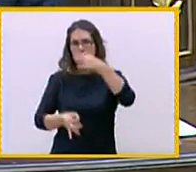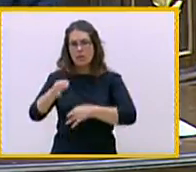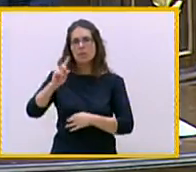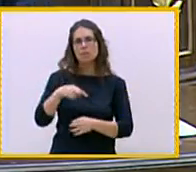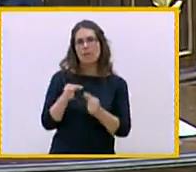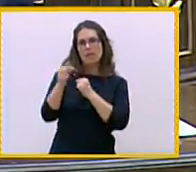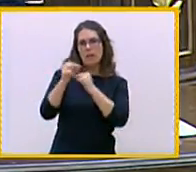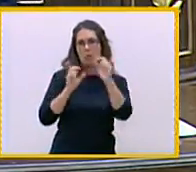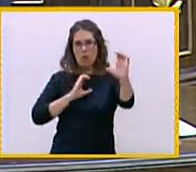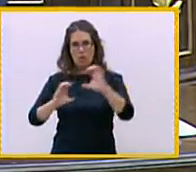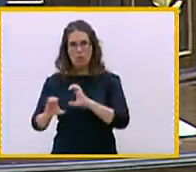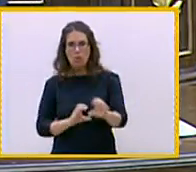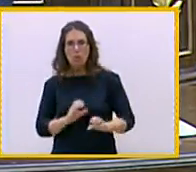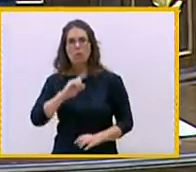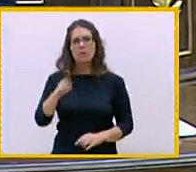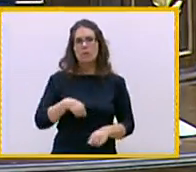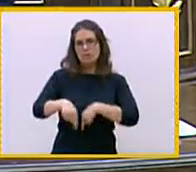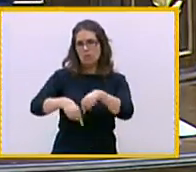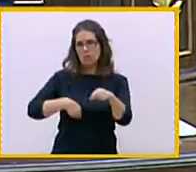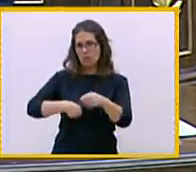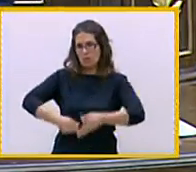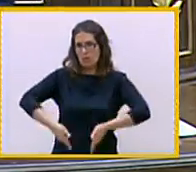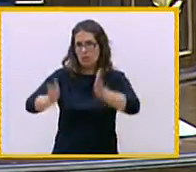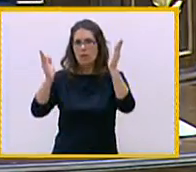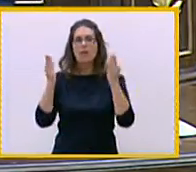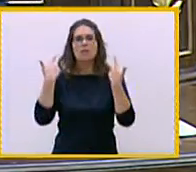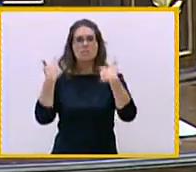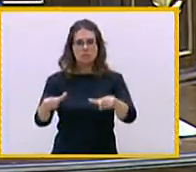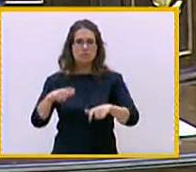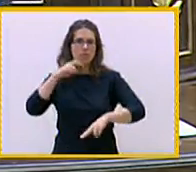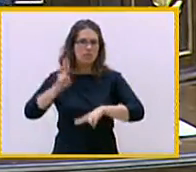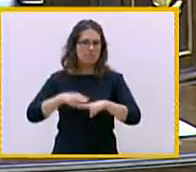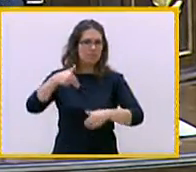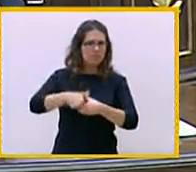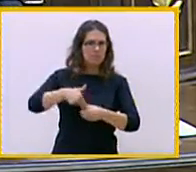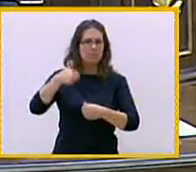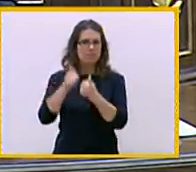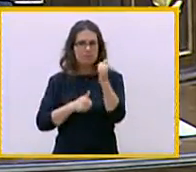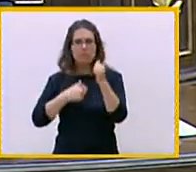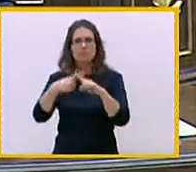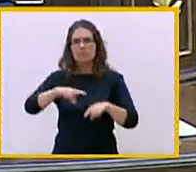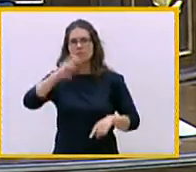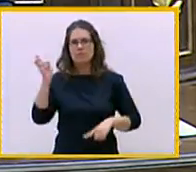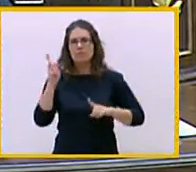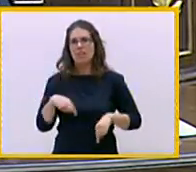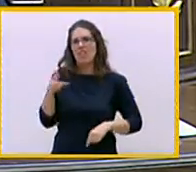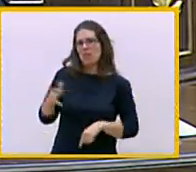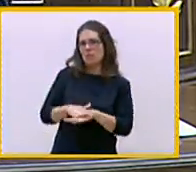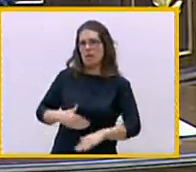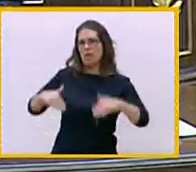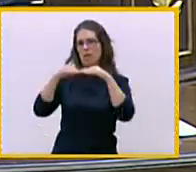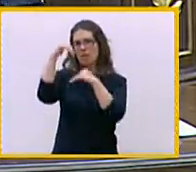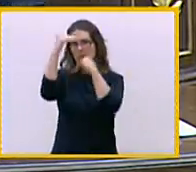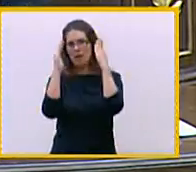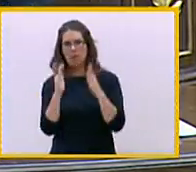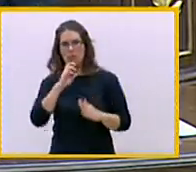telecomunicaciones, el transporte por carretera, los sectores eléctrico y de hidrocarburos, el reconocimiento de nuevos derechos a la igualdad de trato y un largo etcétera.